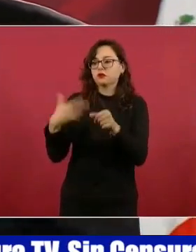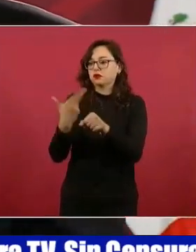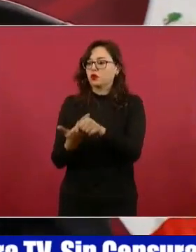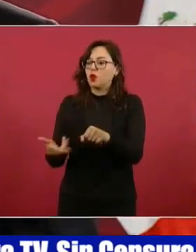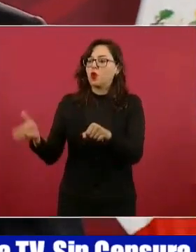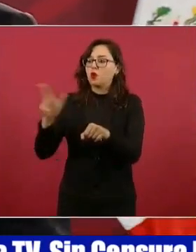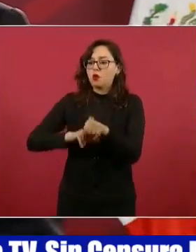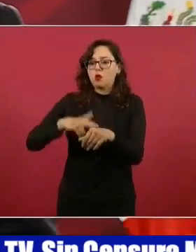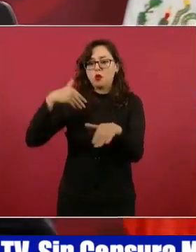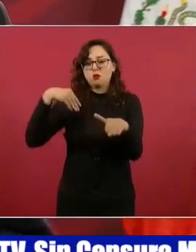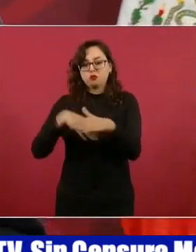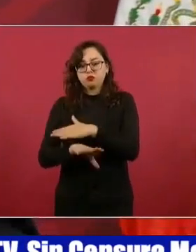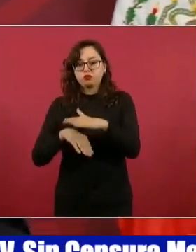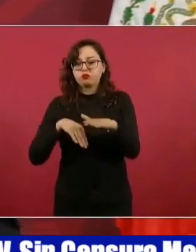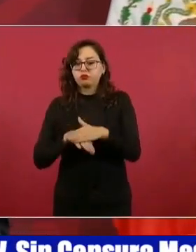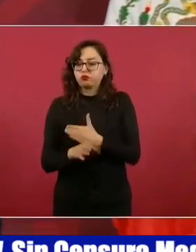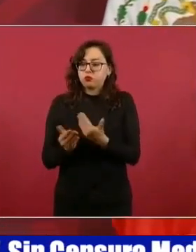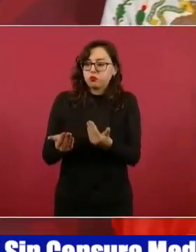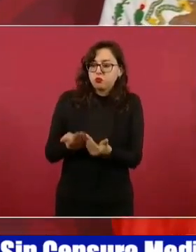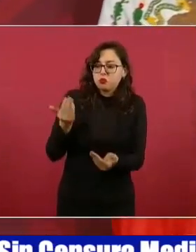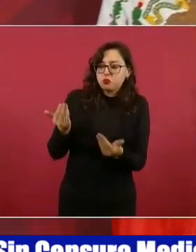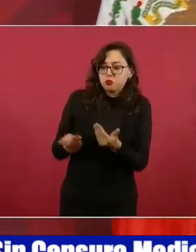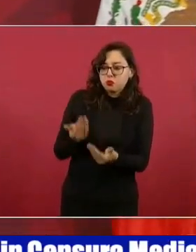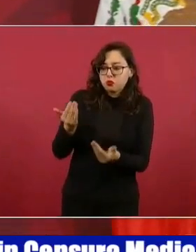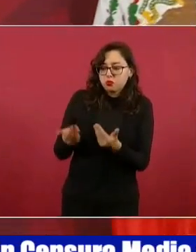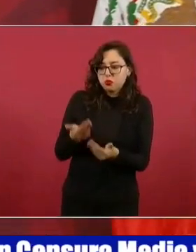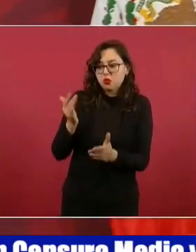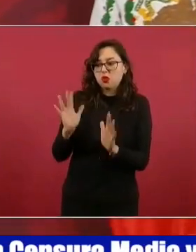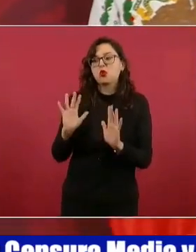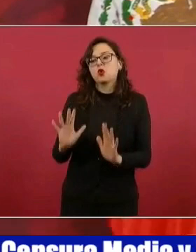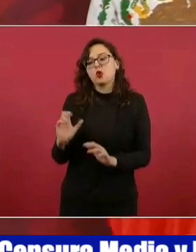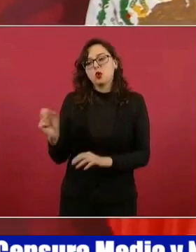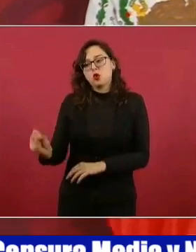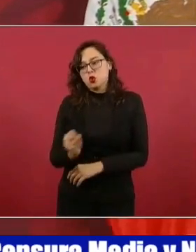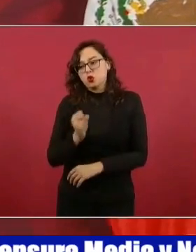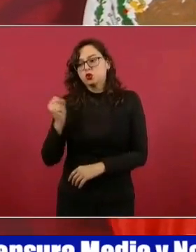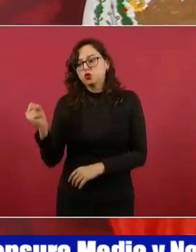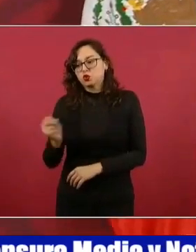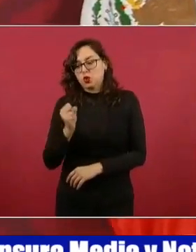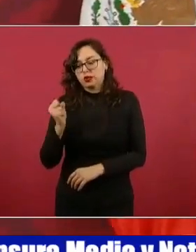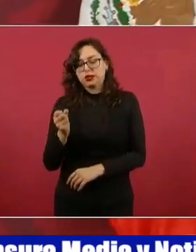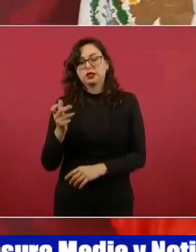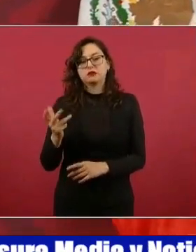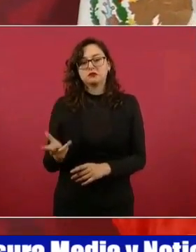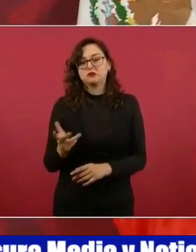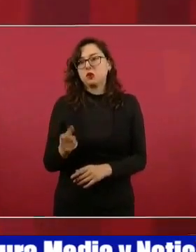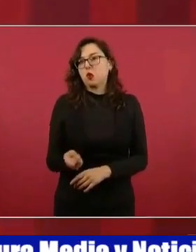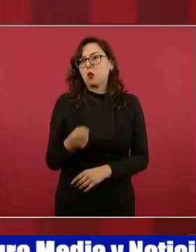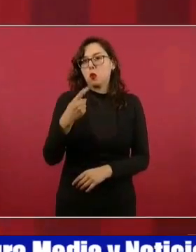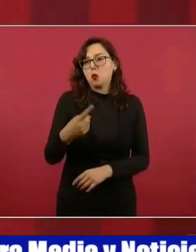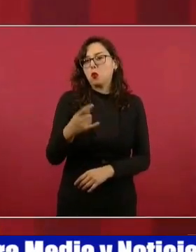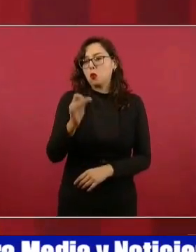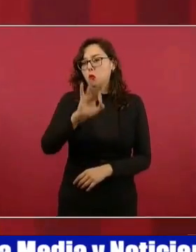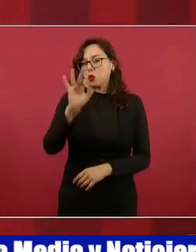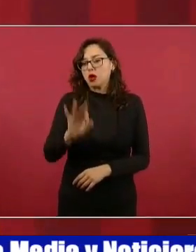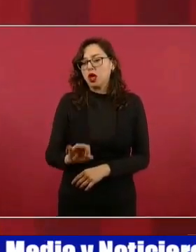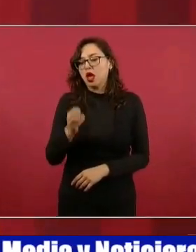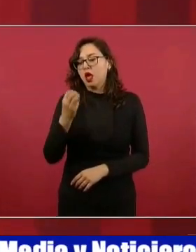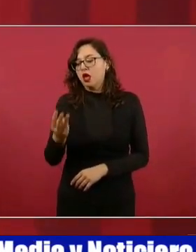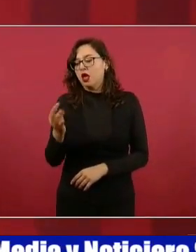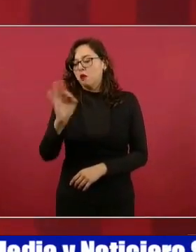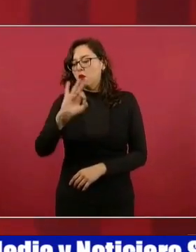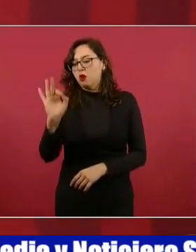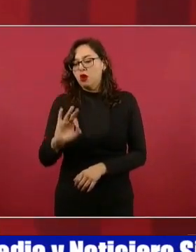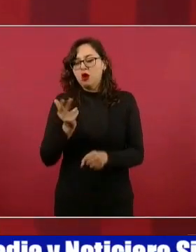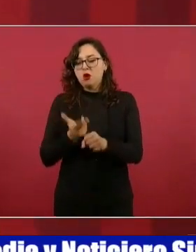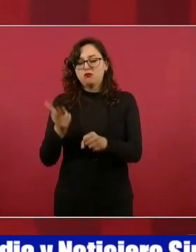Parlamento Europeo o el Departamento de Estado, que está intentando usar con esto este tipo de situaciones con razones políticas. Dice que